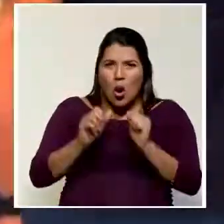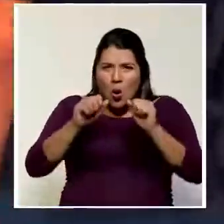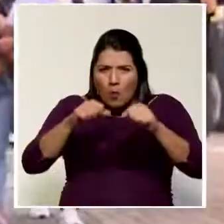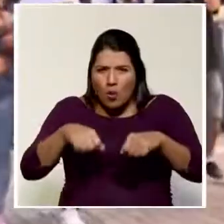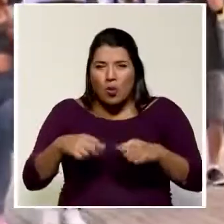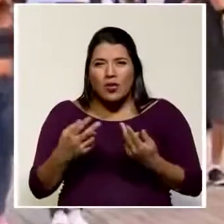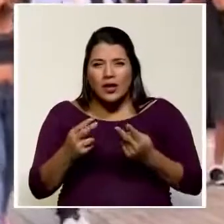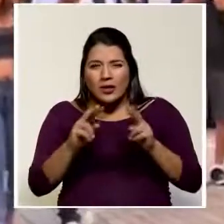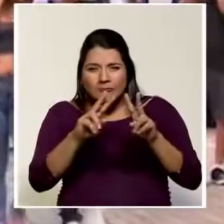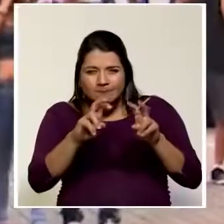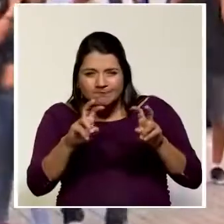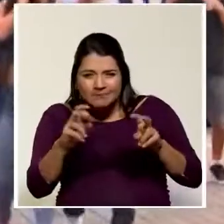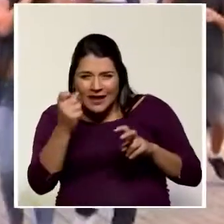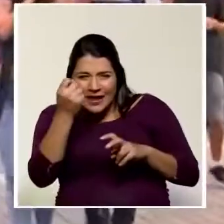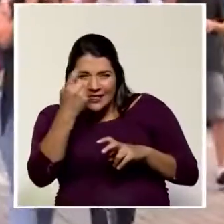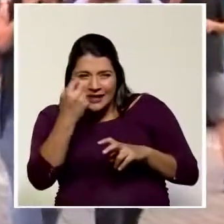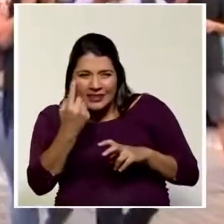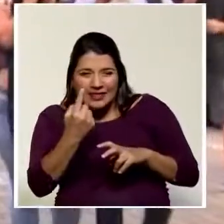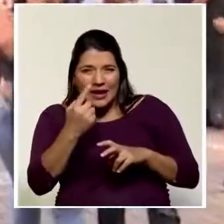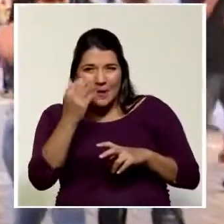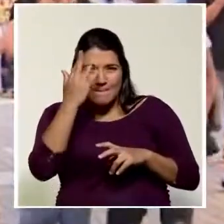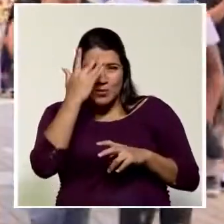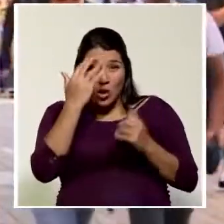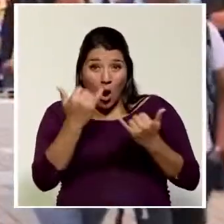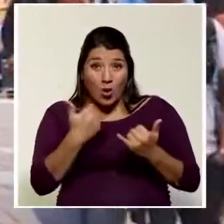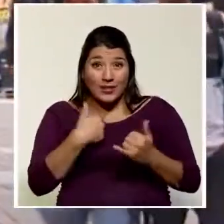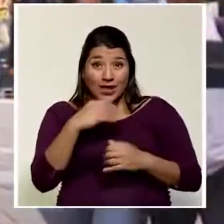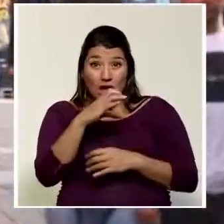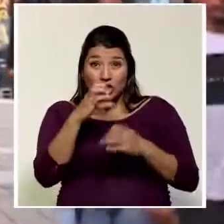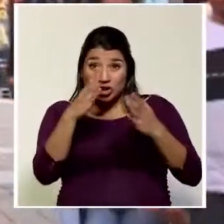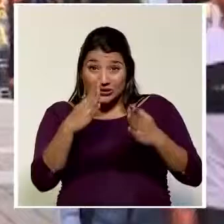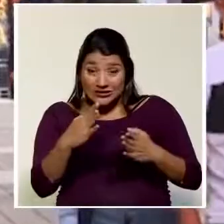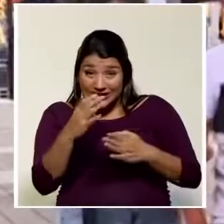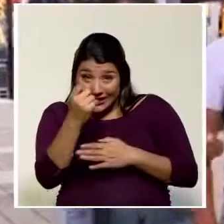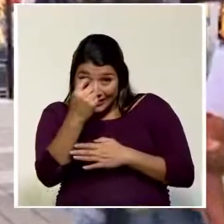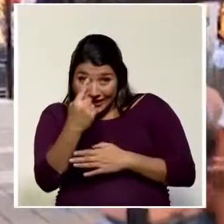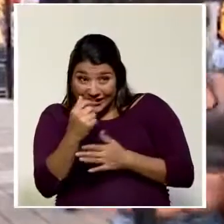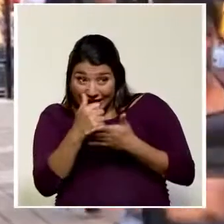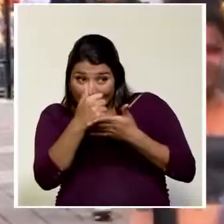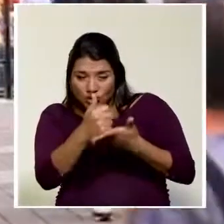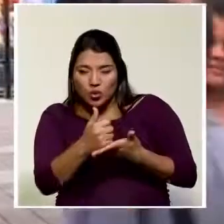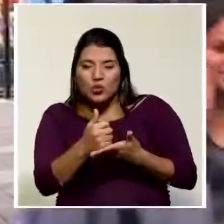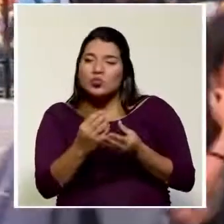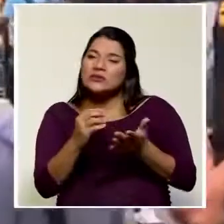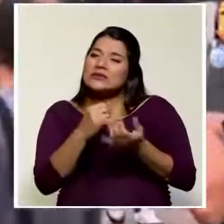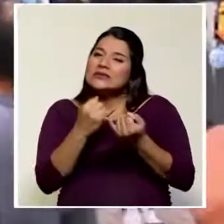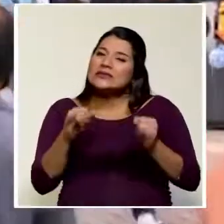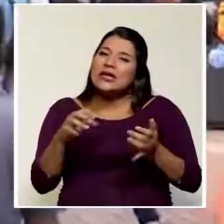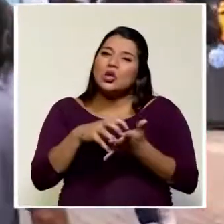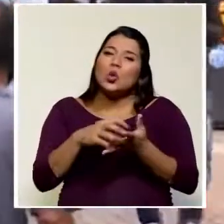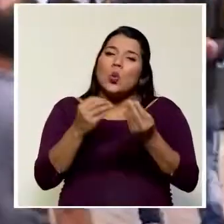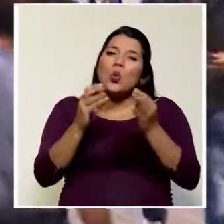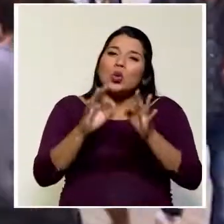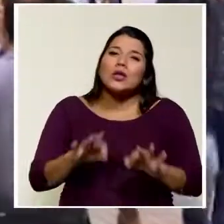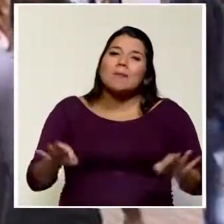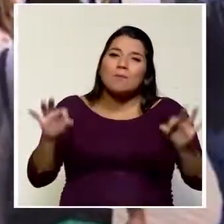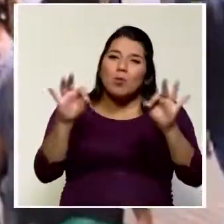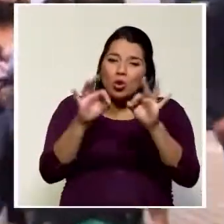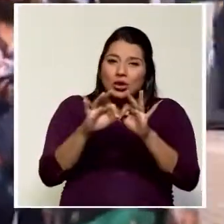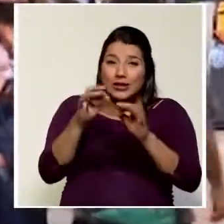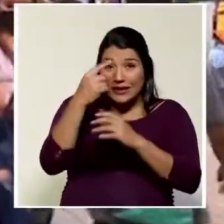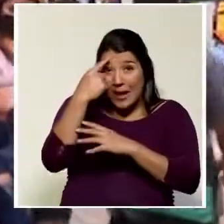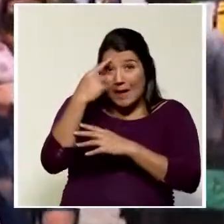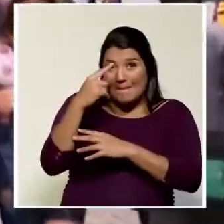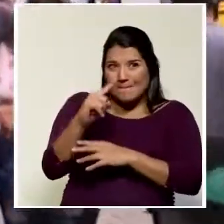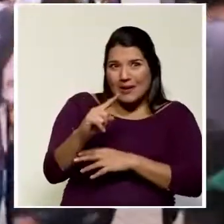de las preocupaciones ciudadanas será sin duda un elemento crucial a la hora de conquistar el corazón y la voluntad de